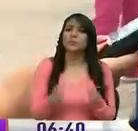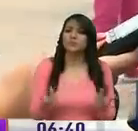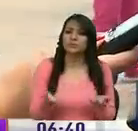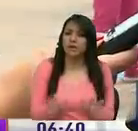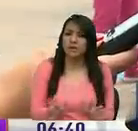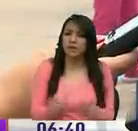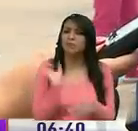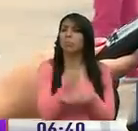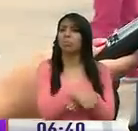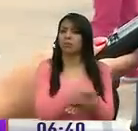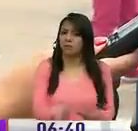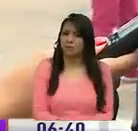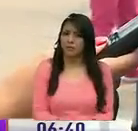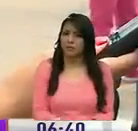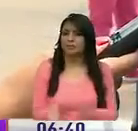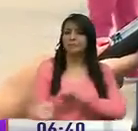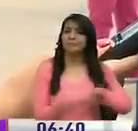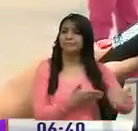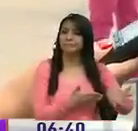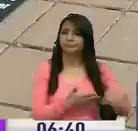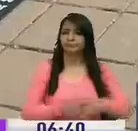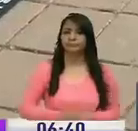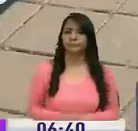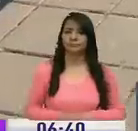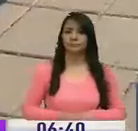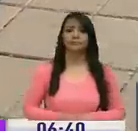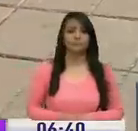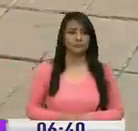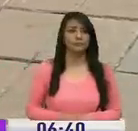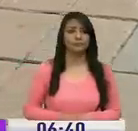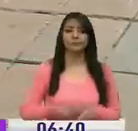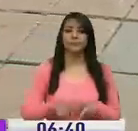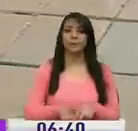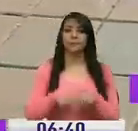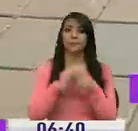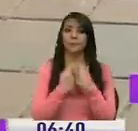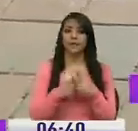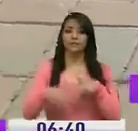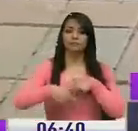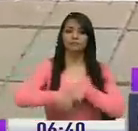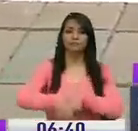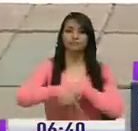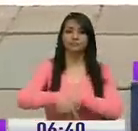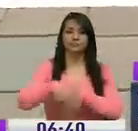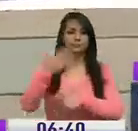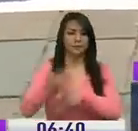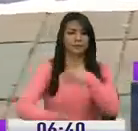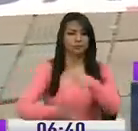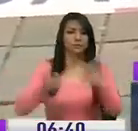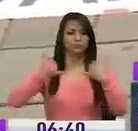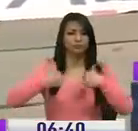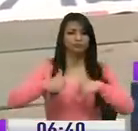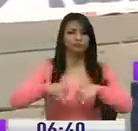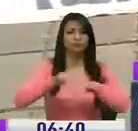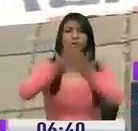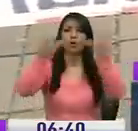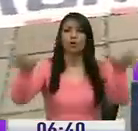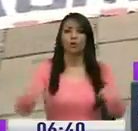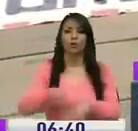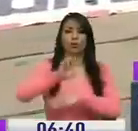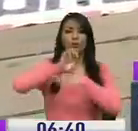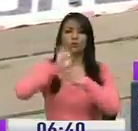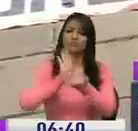no un segundo plano sino a un tercer o cuarto plano Este es el inicio de una serie de plantones que pretenden desarrollar a nivel nacional